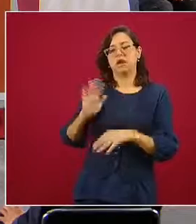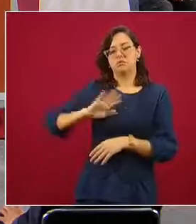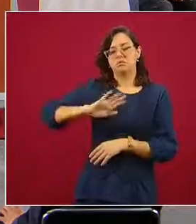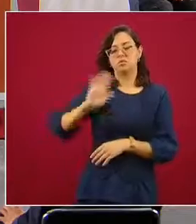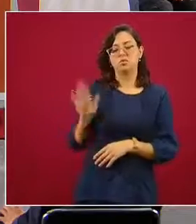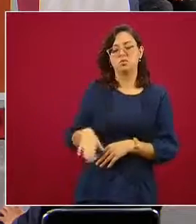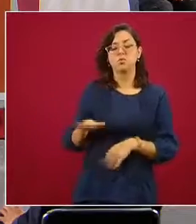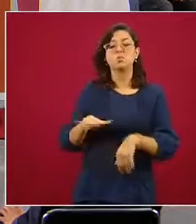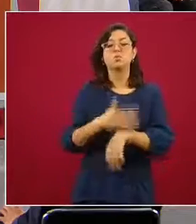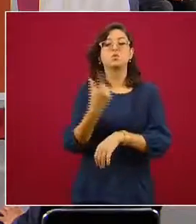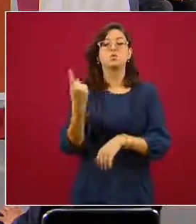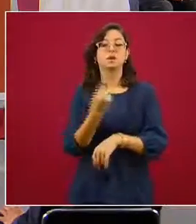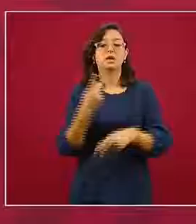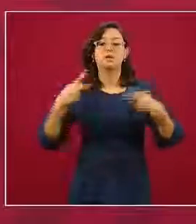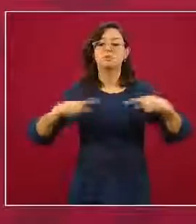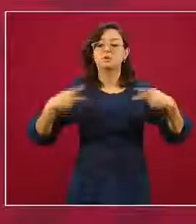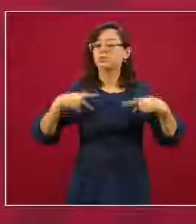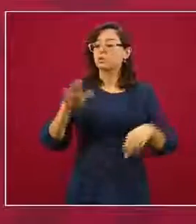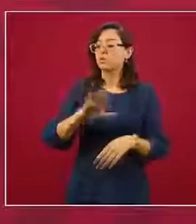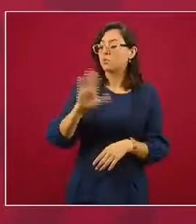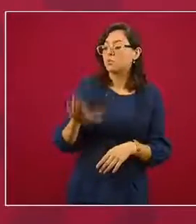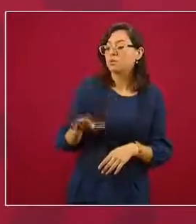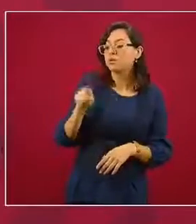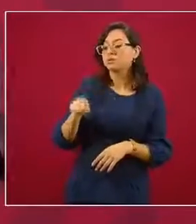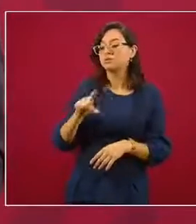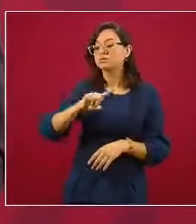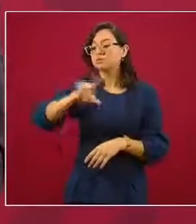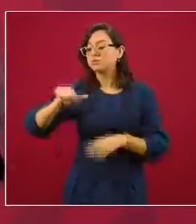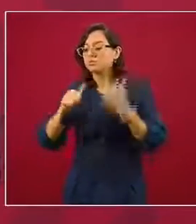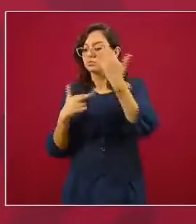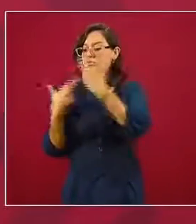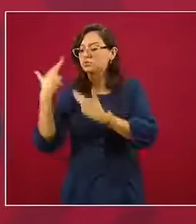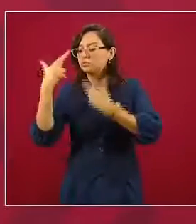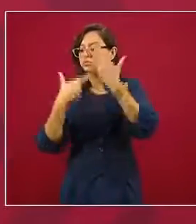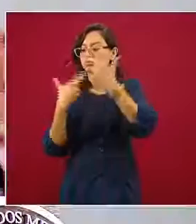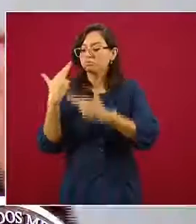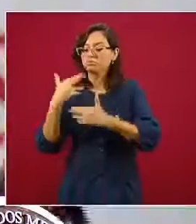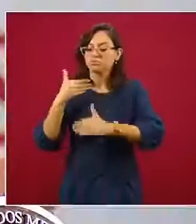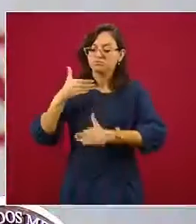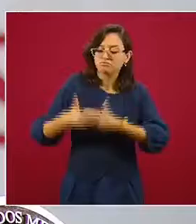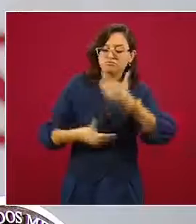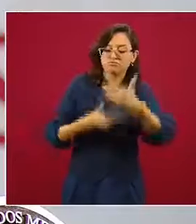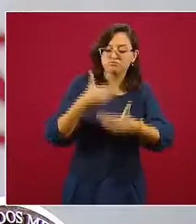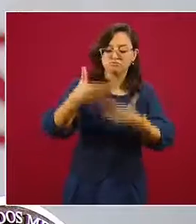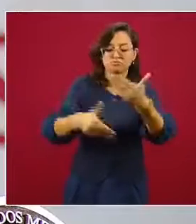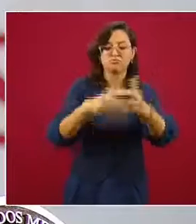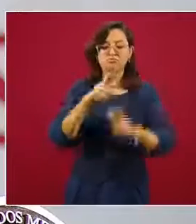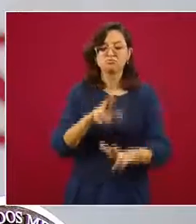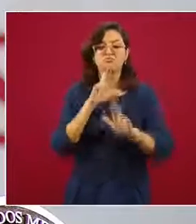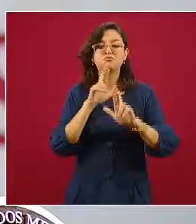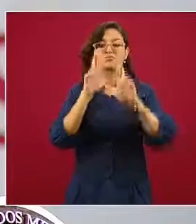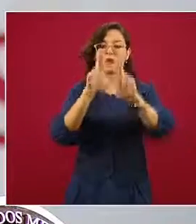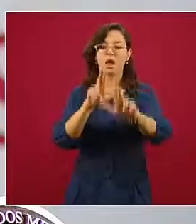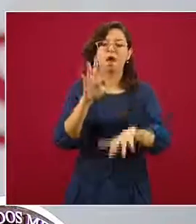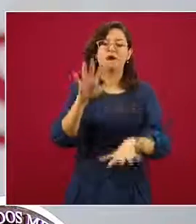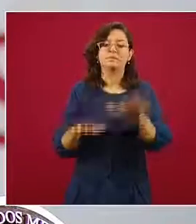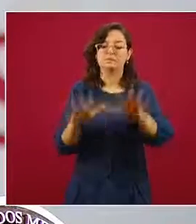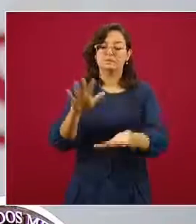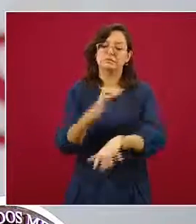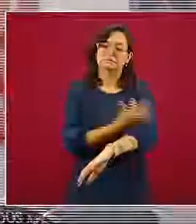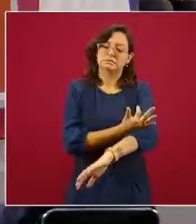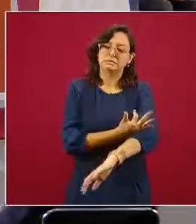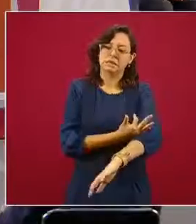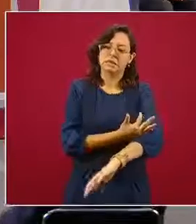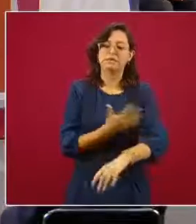el proceso de confirmación y el proceso de notificación de la mortalidad tiene a veces un retraso importante